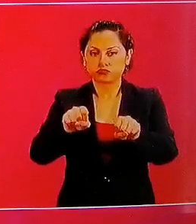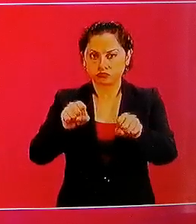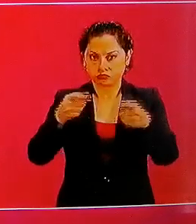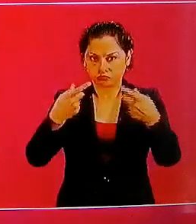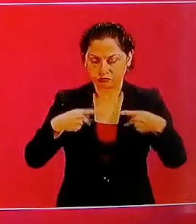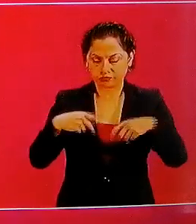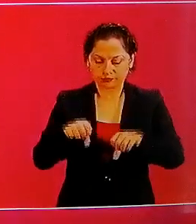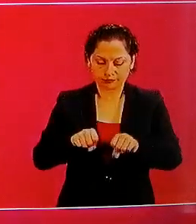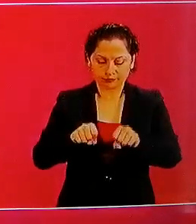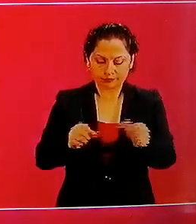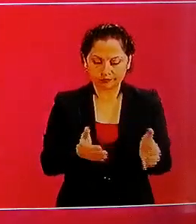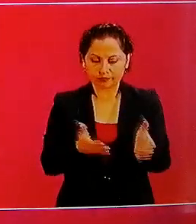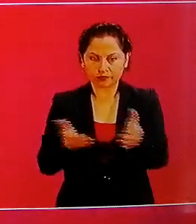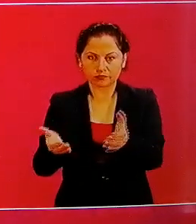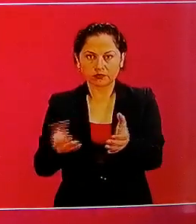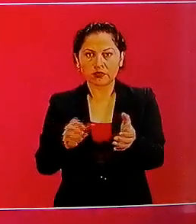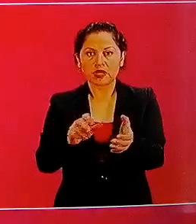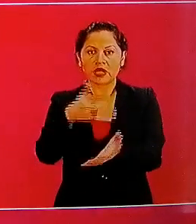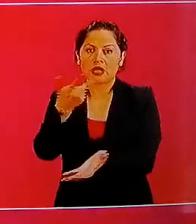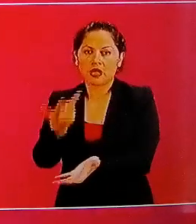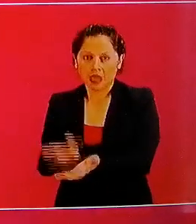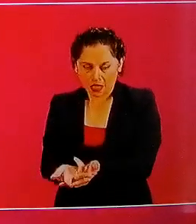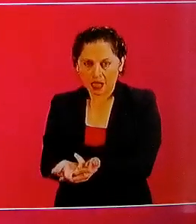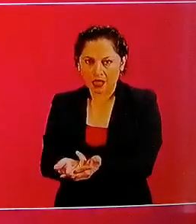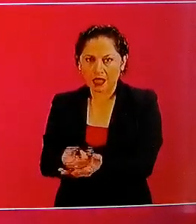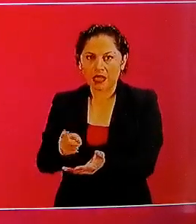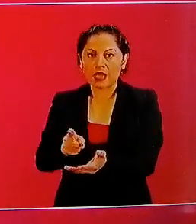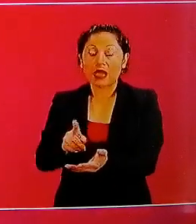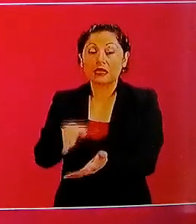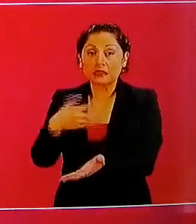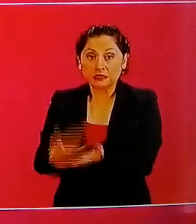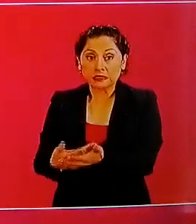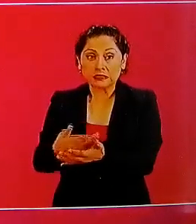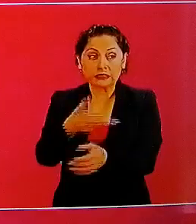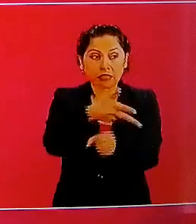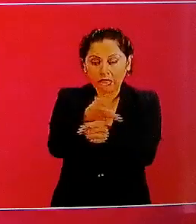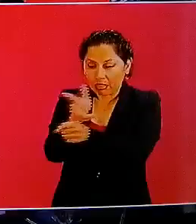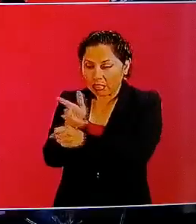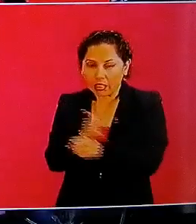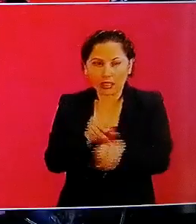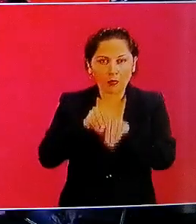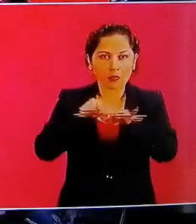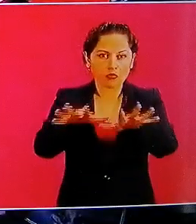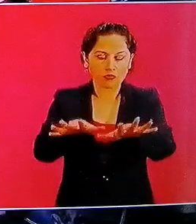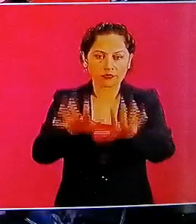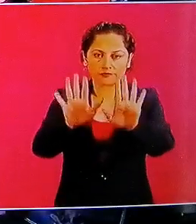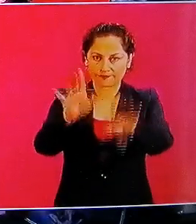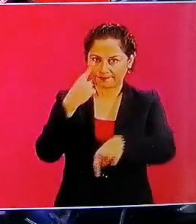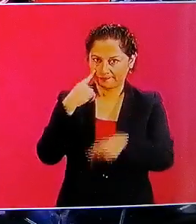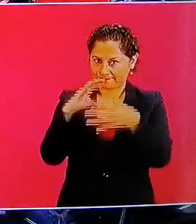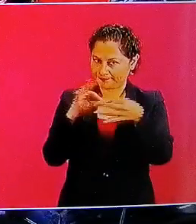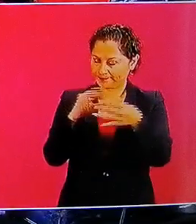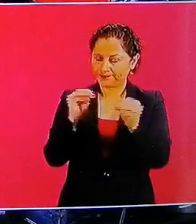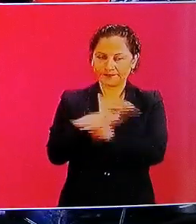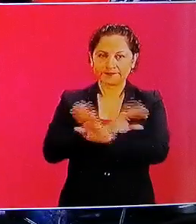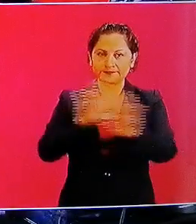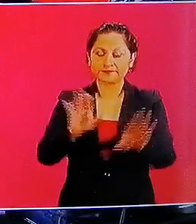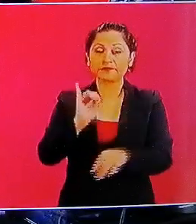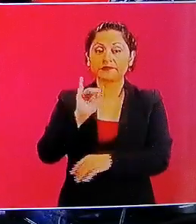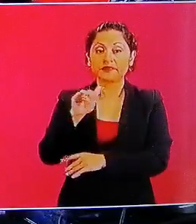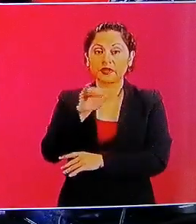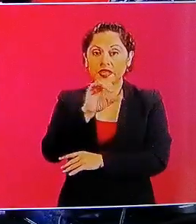se cayó de la camilla cuando lo ingresan a la ambulancia. Déjenme contarles rápido cómo fue esto. Es un hospital del IMSS-Bienestar, no donde